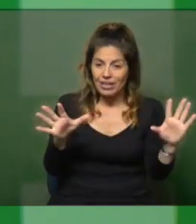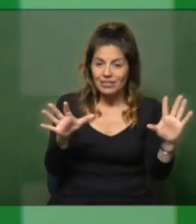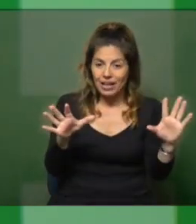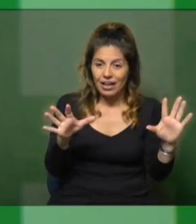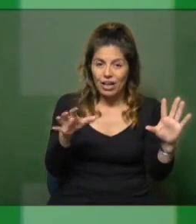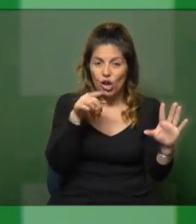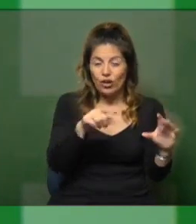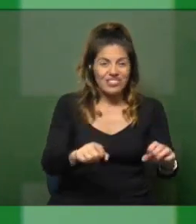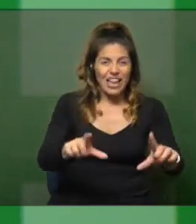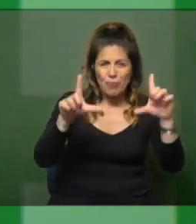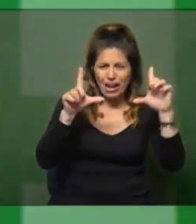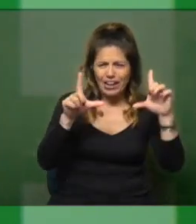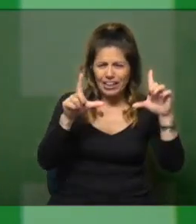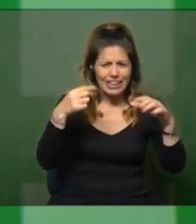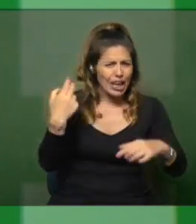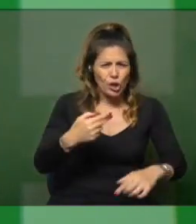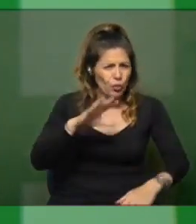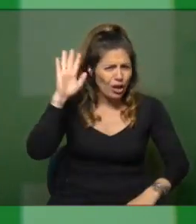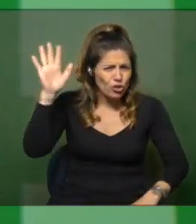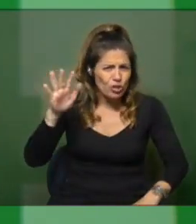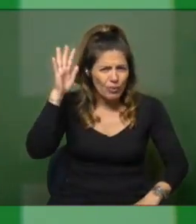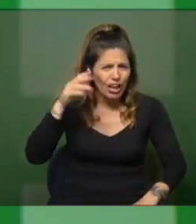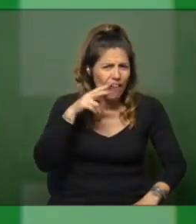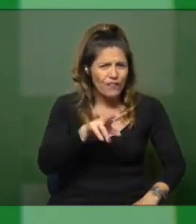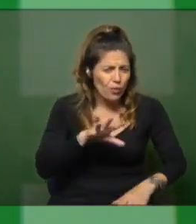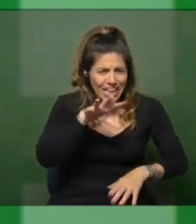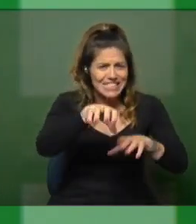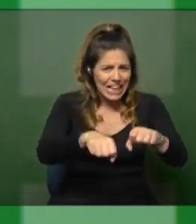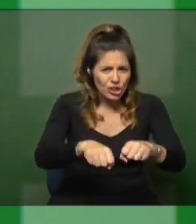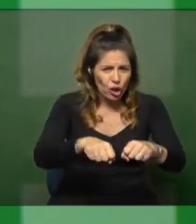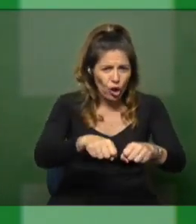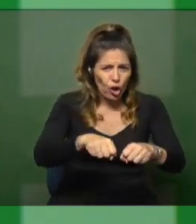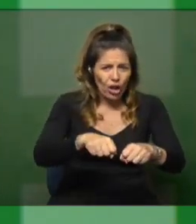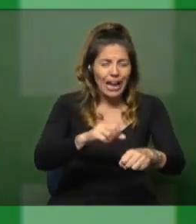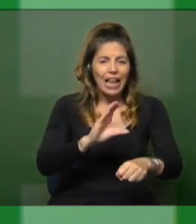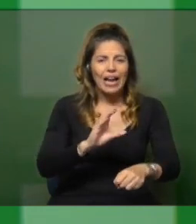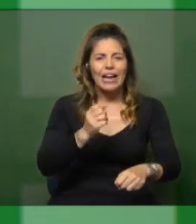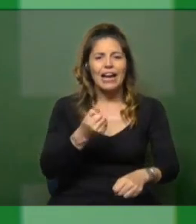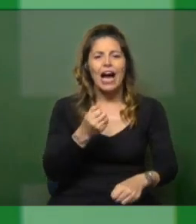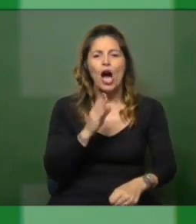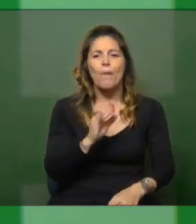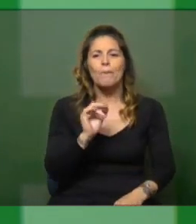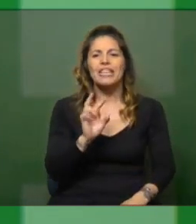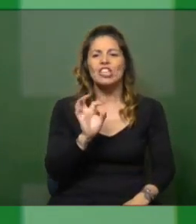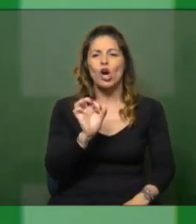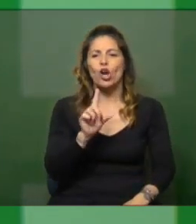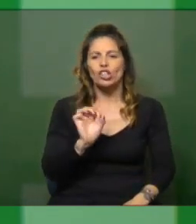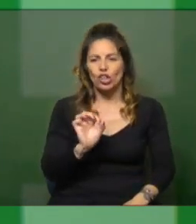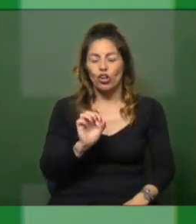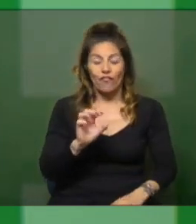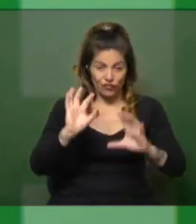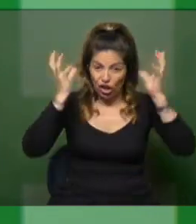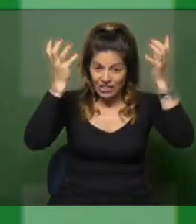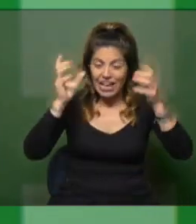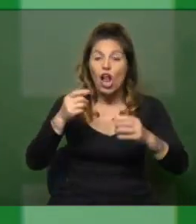otras cosas con esa imagen insólita que nunca nos imaginábamos de ver un asalto al Capitolio o sea violencia la vimos luego en Brasil que además